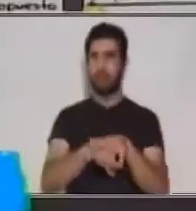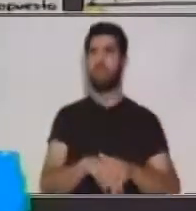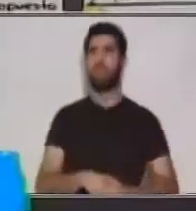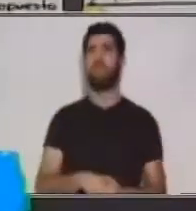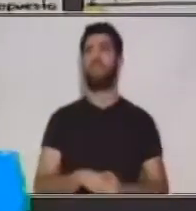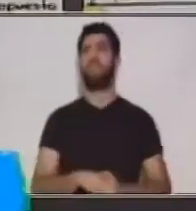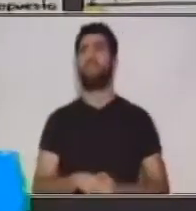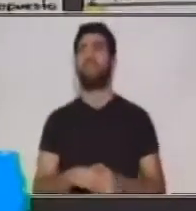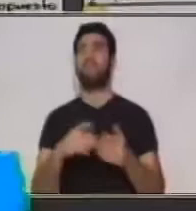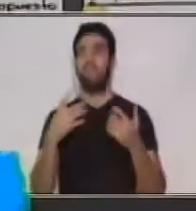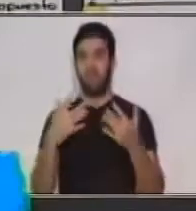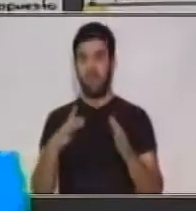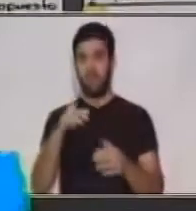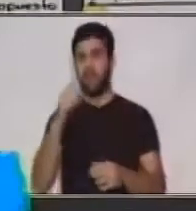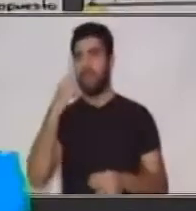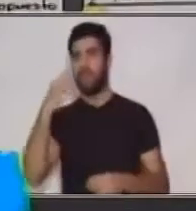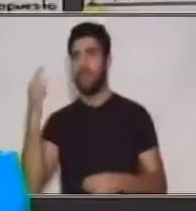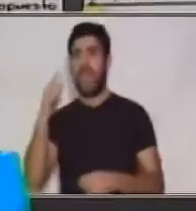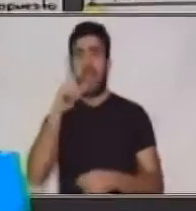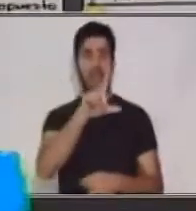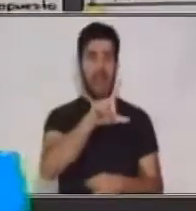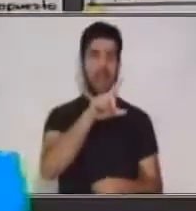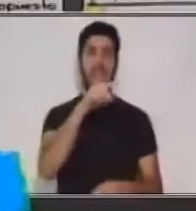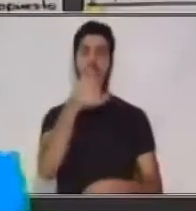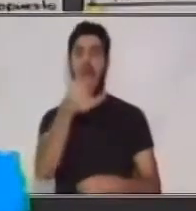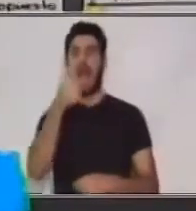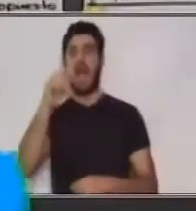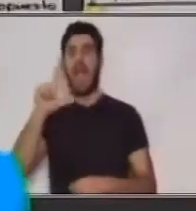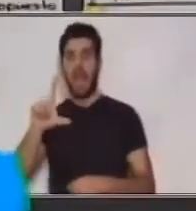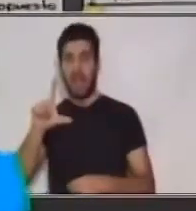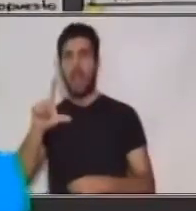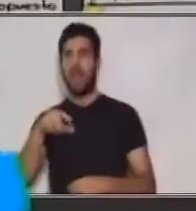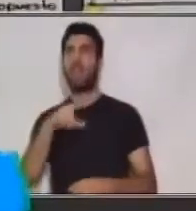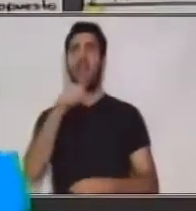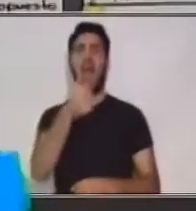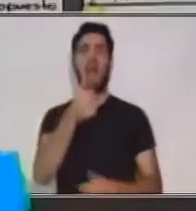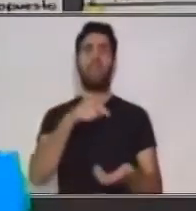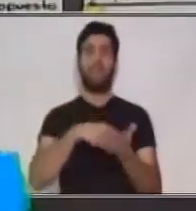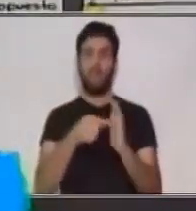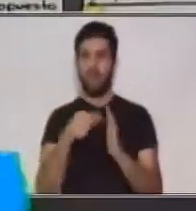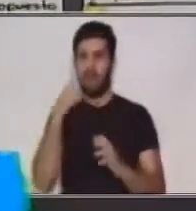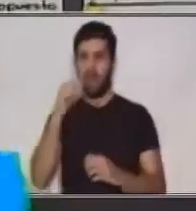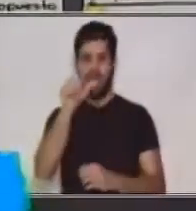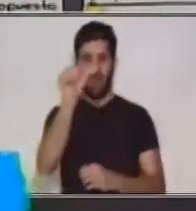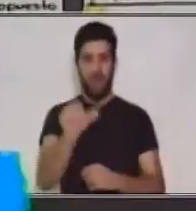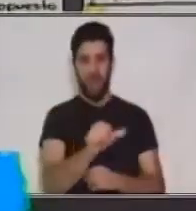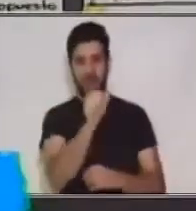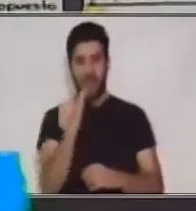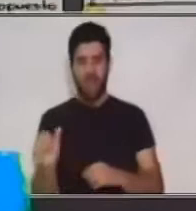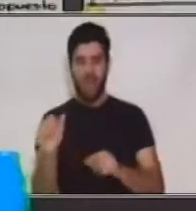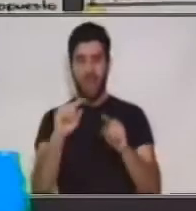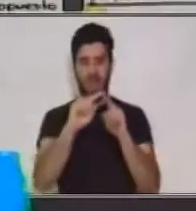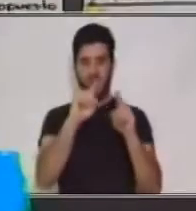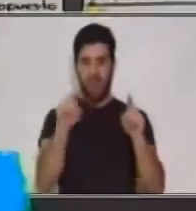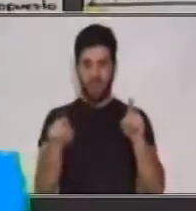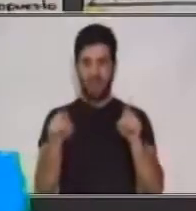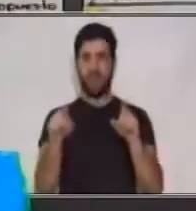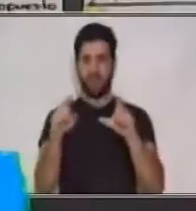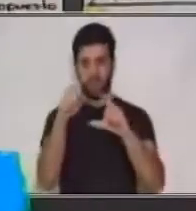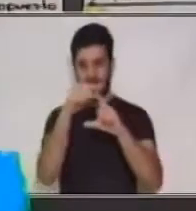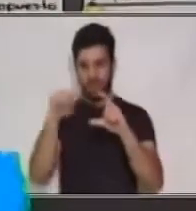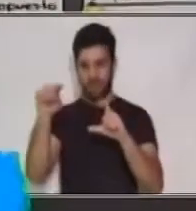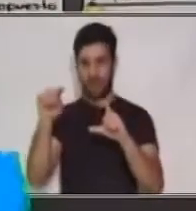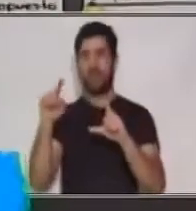la siguiente, lado, ángulo, lado. Si tiene dos lados iguales y el mismo ángulo entre